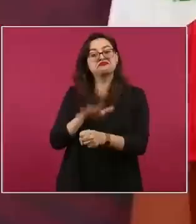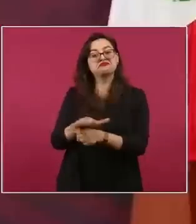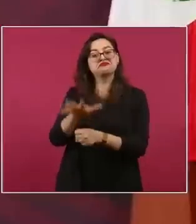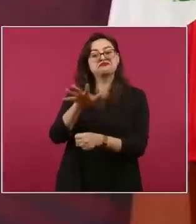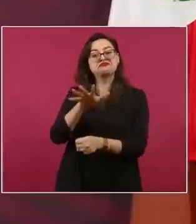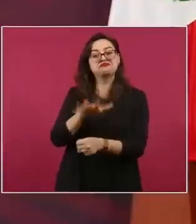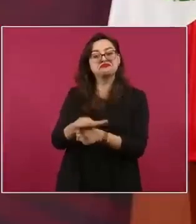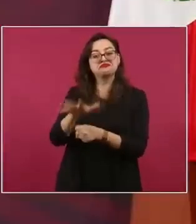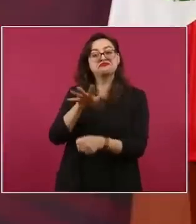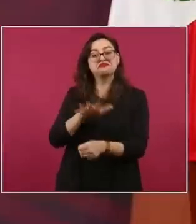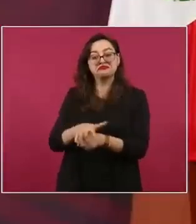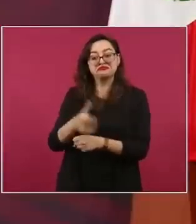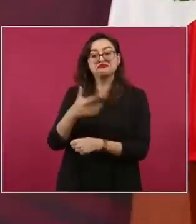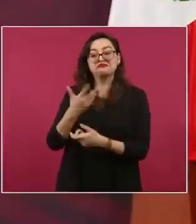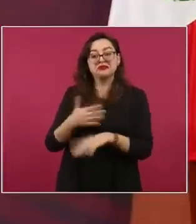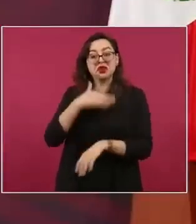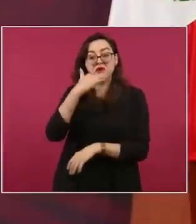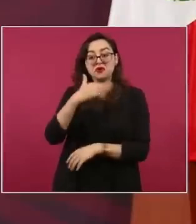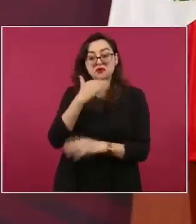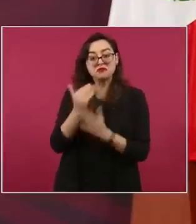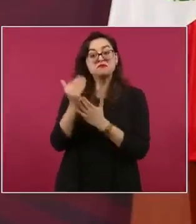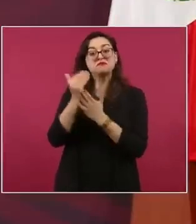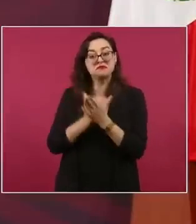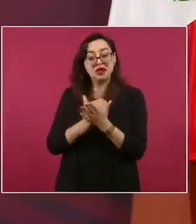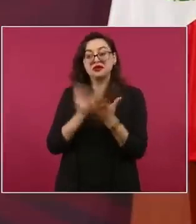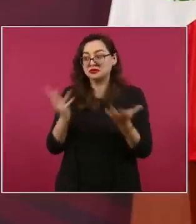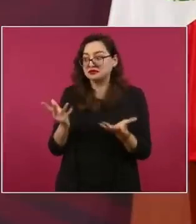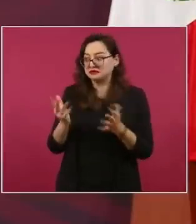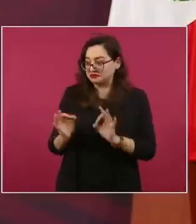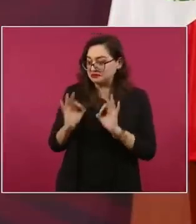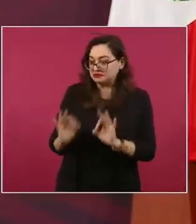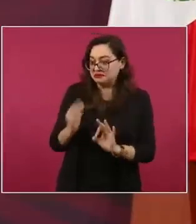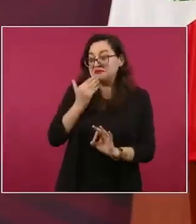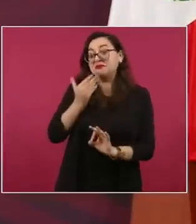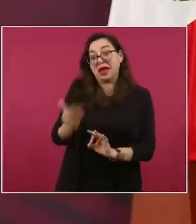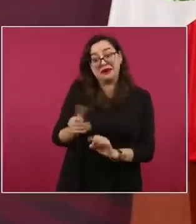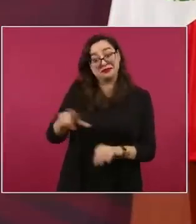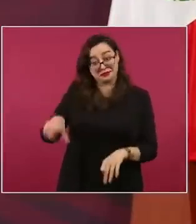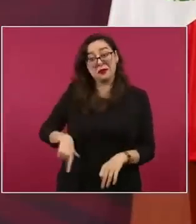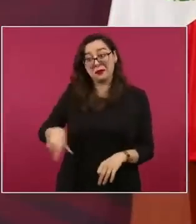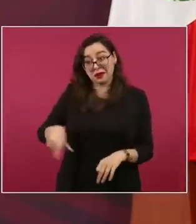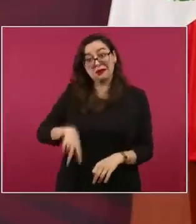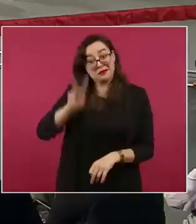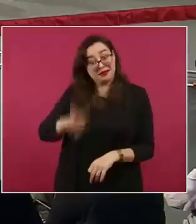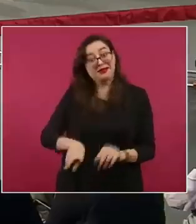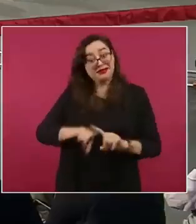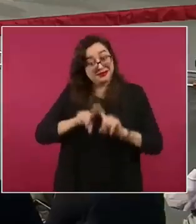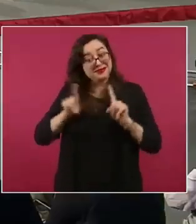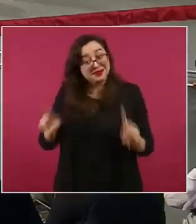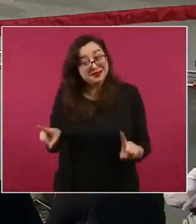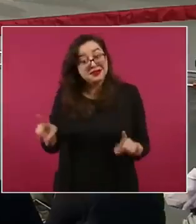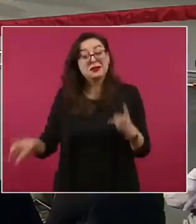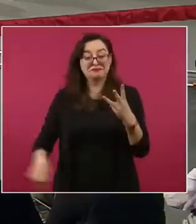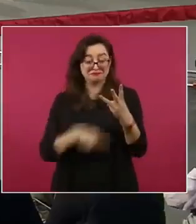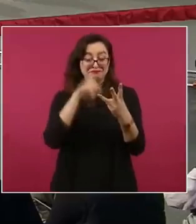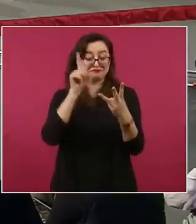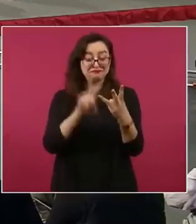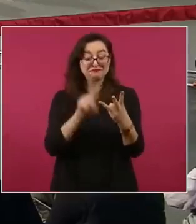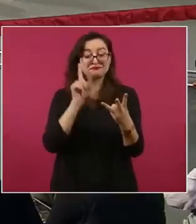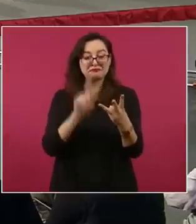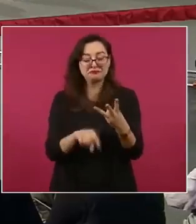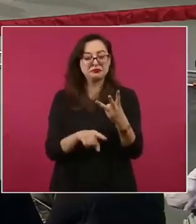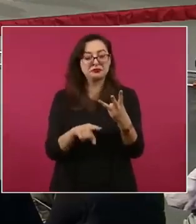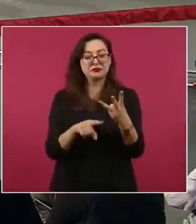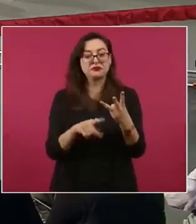pero son mejores que la de todos los demás. Todo el mundo. Bueno, pues eso nos hace distintos. Sí. Y tercero, estamos en el